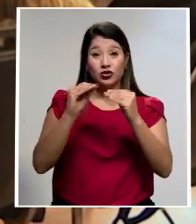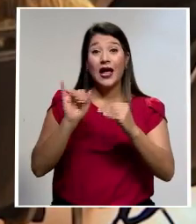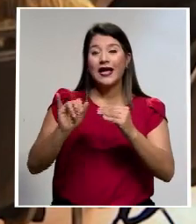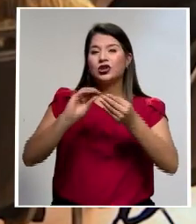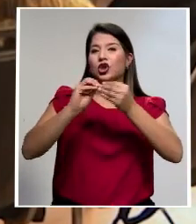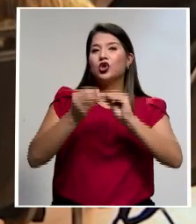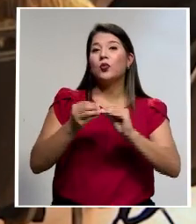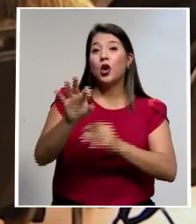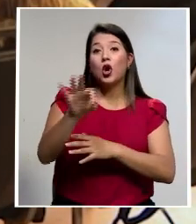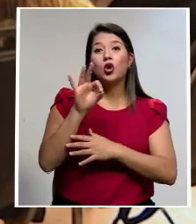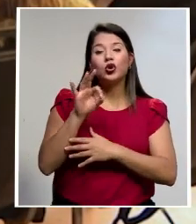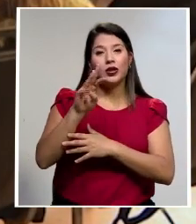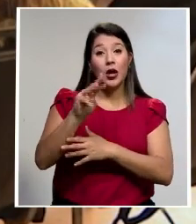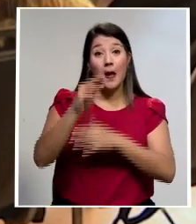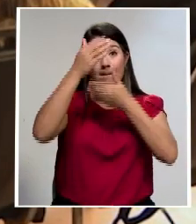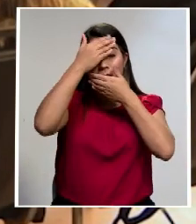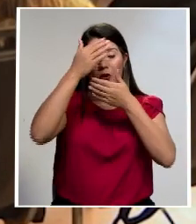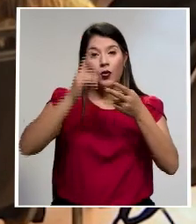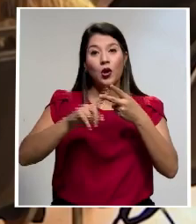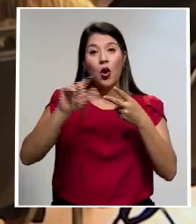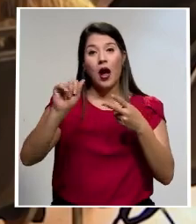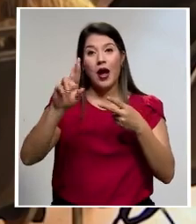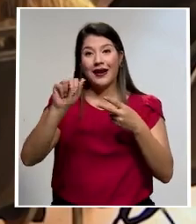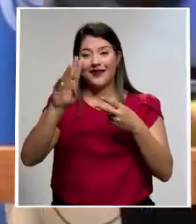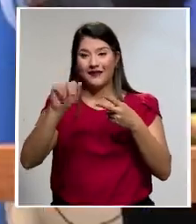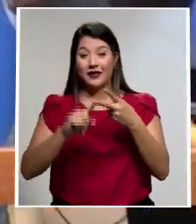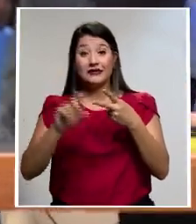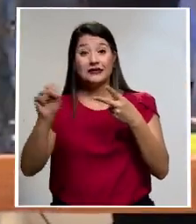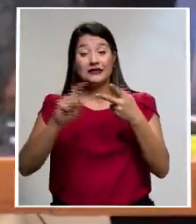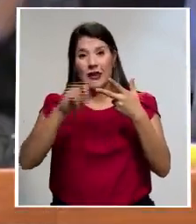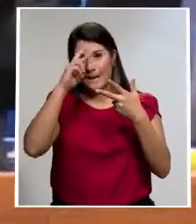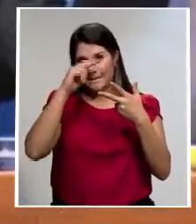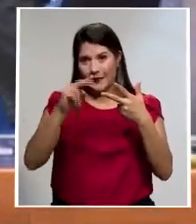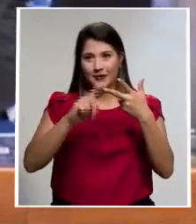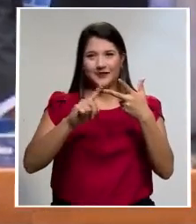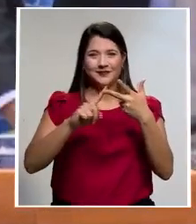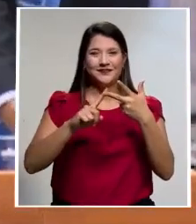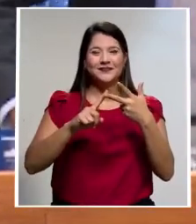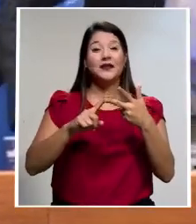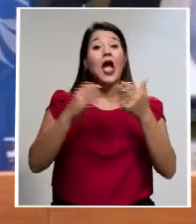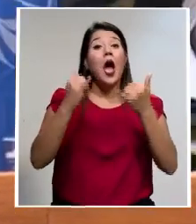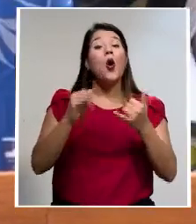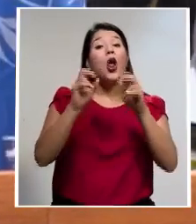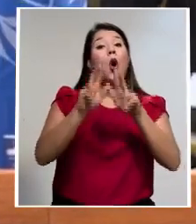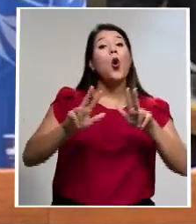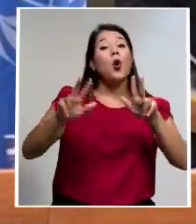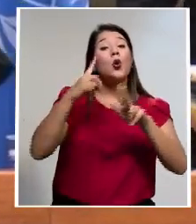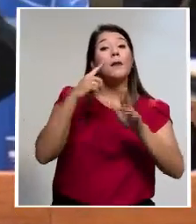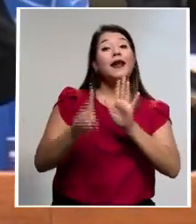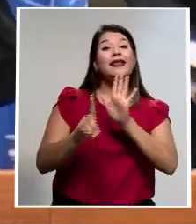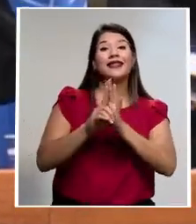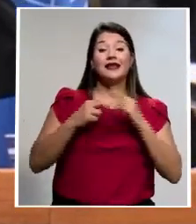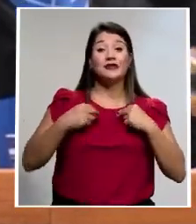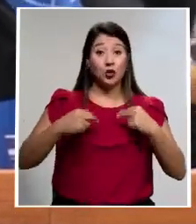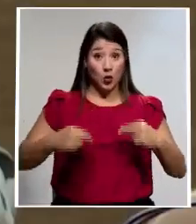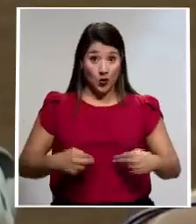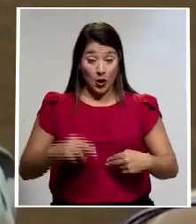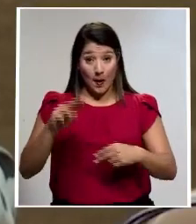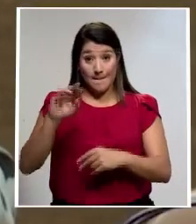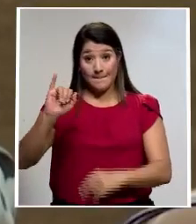en Marruecos, Arabia Saudita o México. La alta comisionada de la ONU para los Derechos Humanos, Michelle